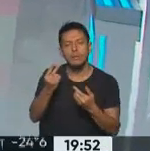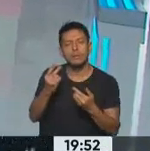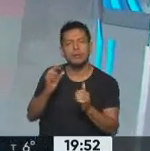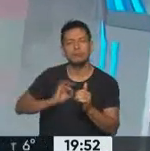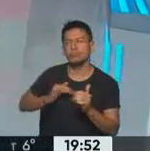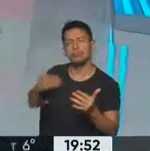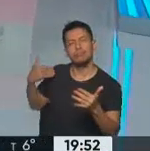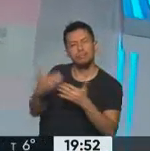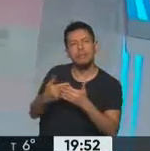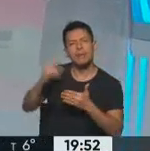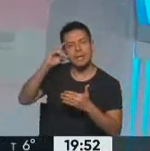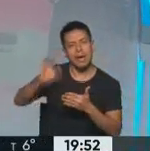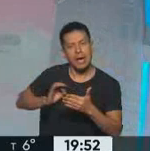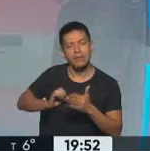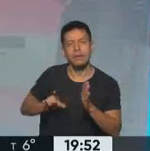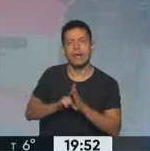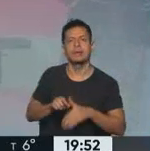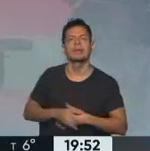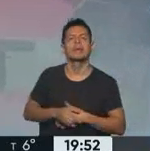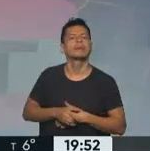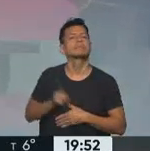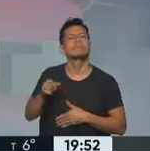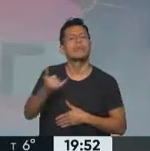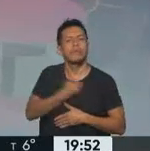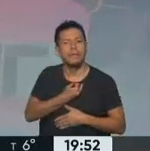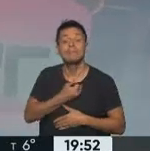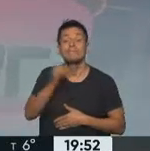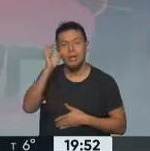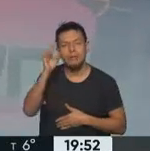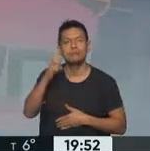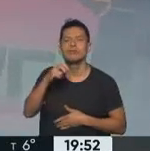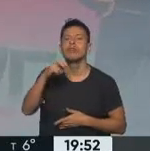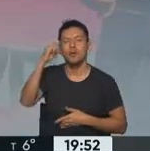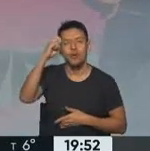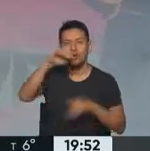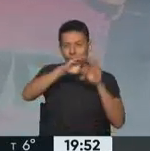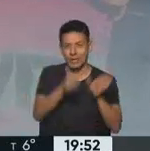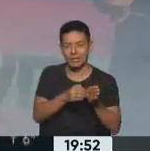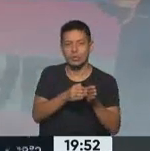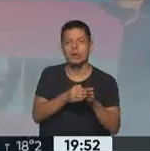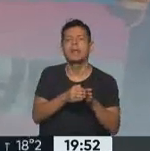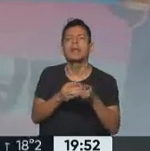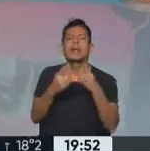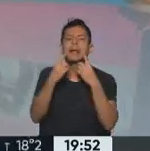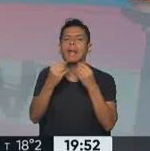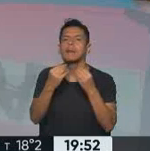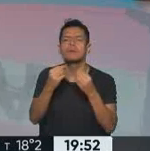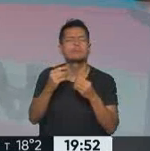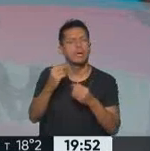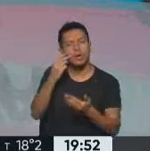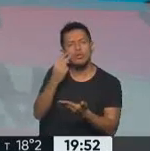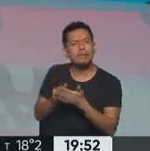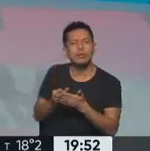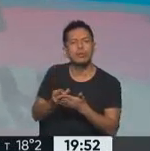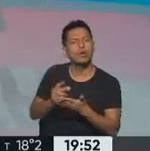10 años de esta ley. Esto es en Congreso, perdón, en donde reclaman no solamente una reparación histórica, sino también lo que tiene que